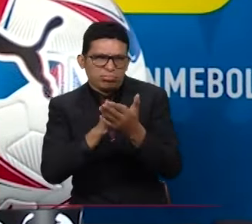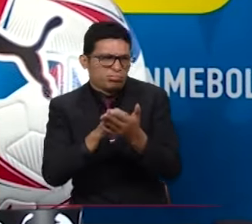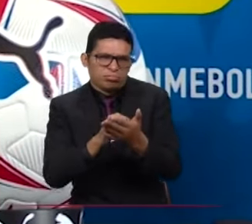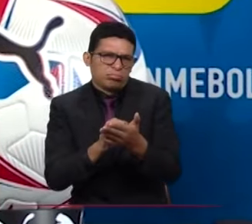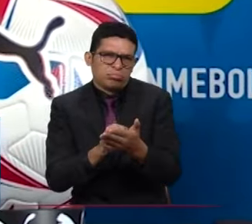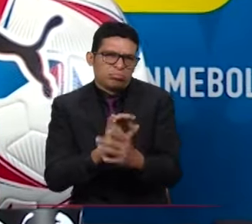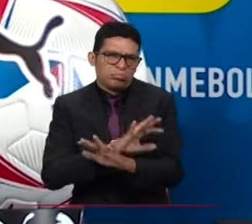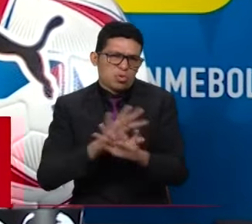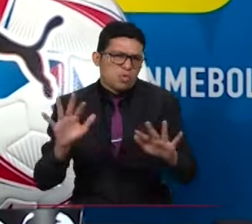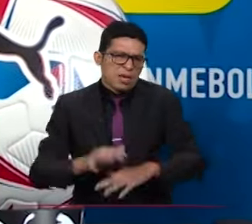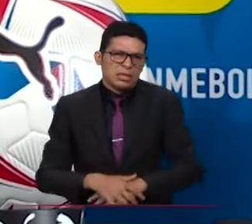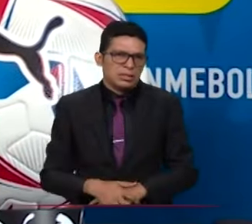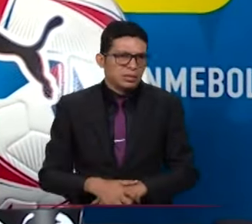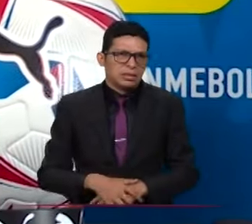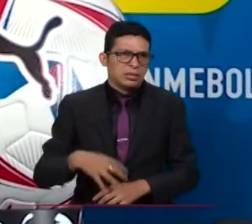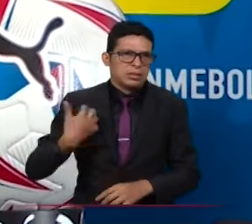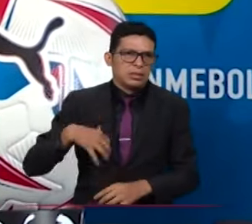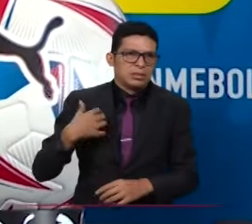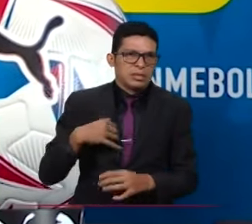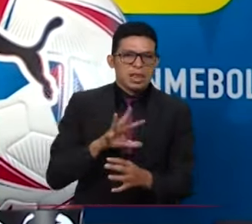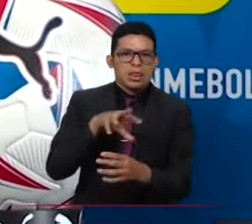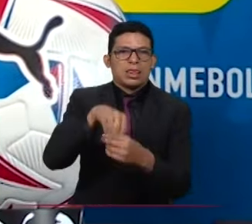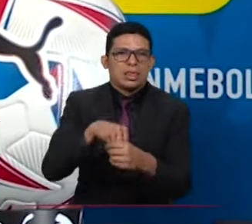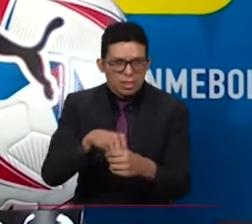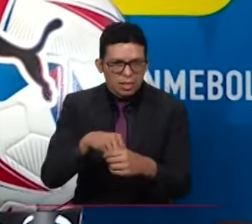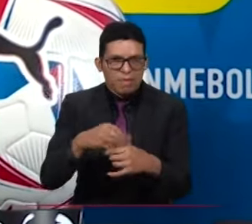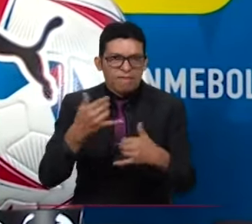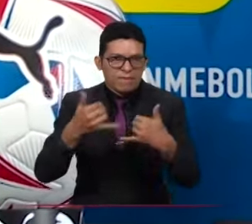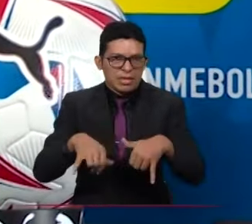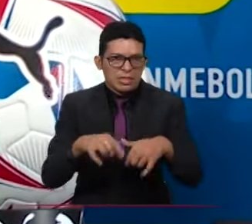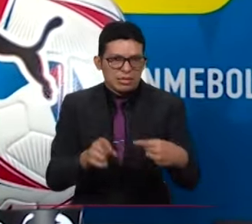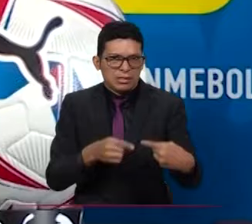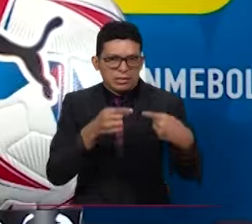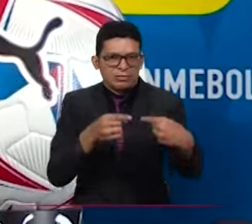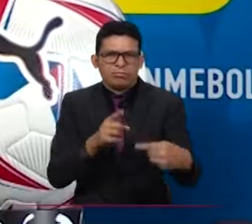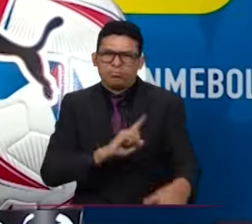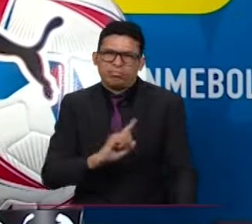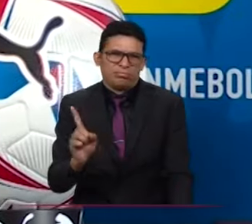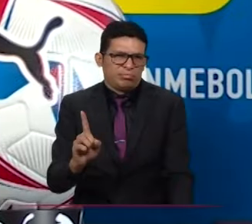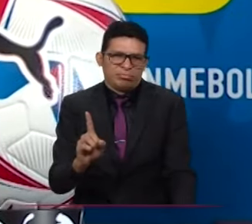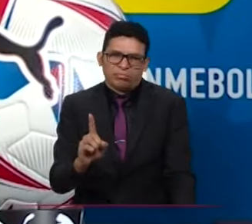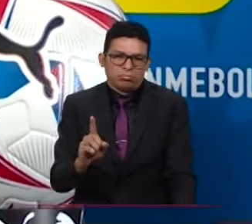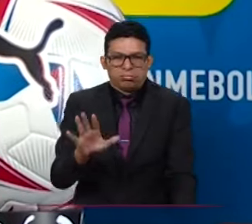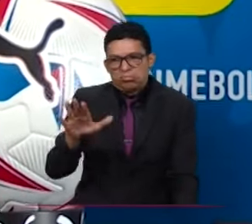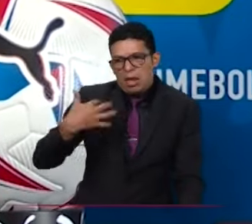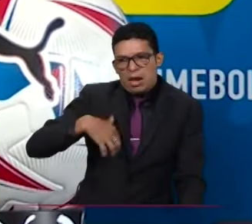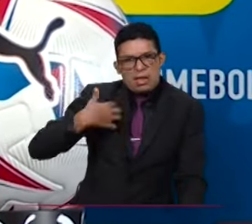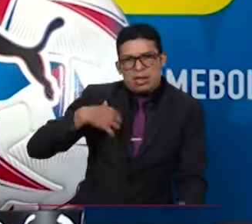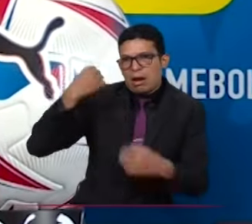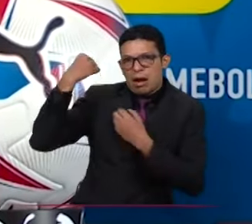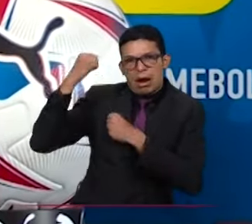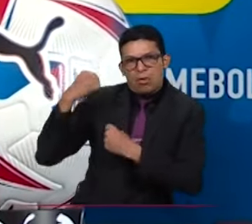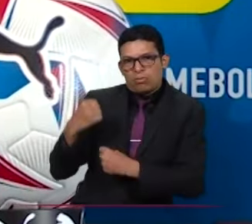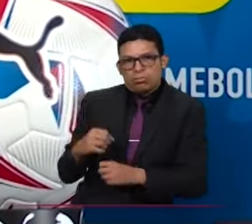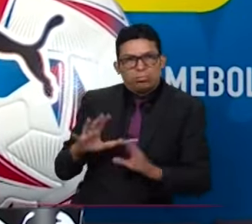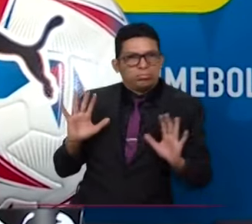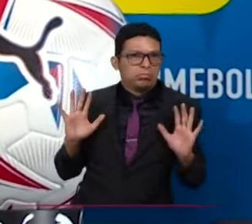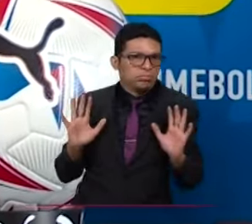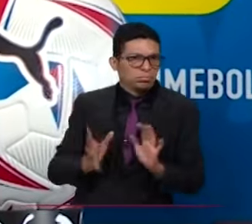provocado el arribo de Argentina a la final, ¿no? Creo que Argentina fue justo ganador en todos los partidos que